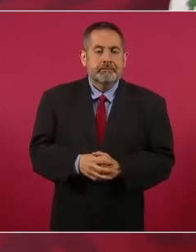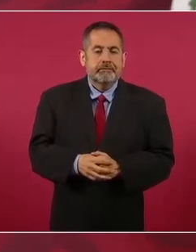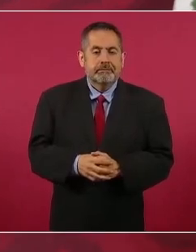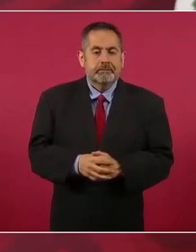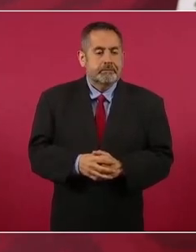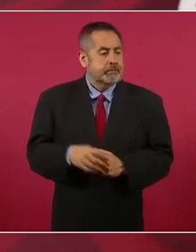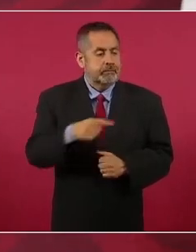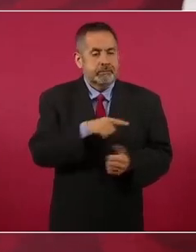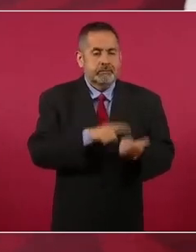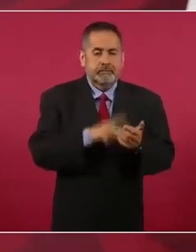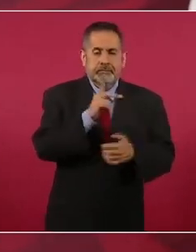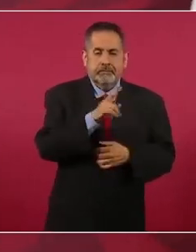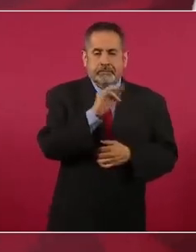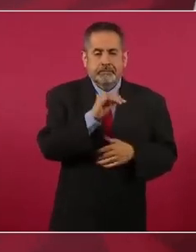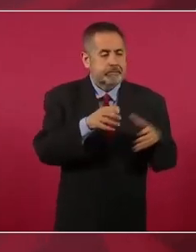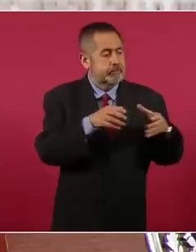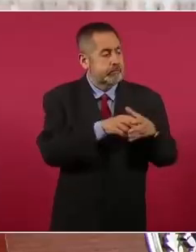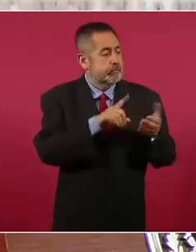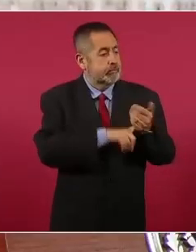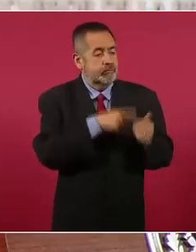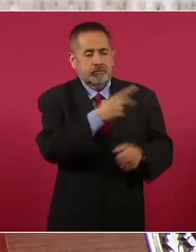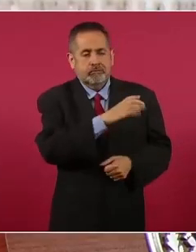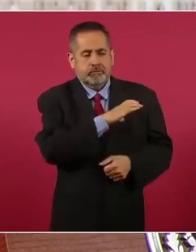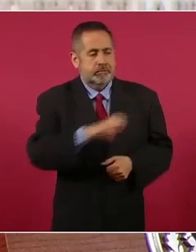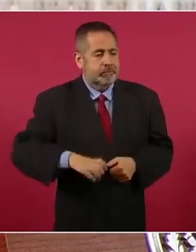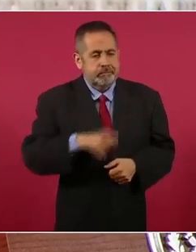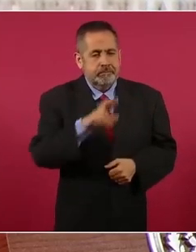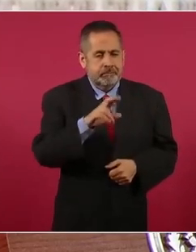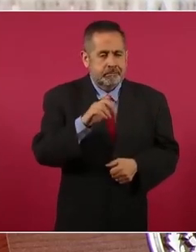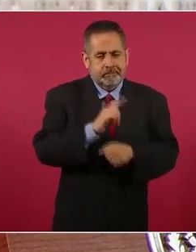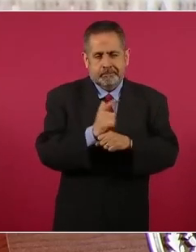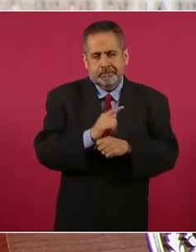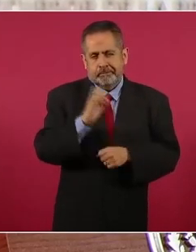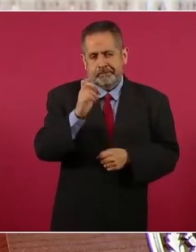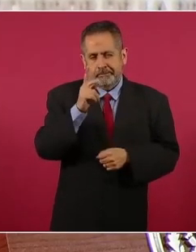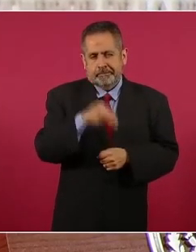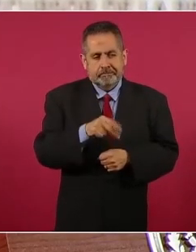el PRI y su candidato, el licenciado Peña.